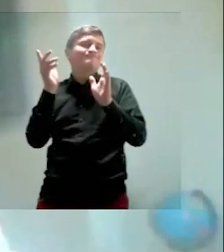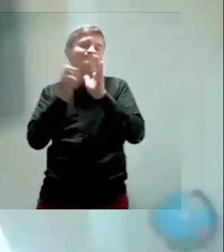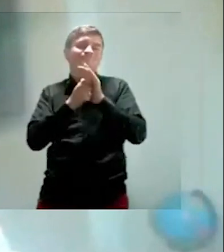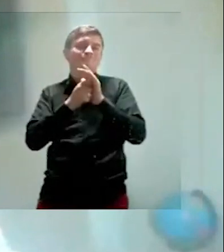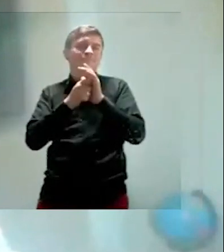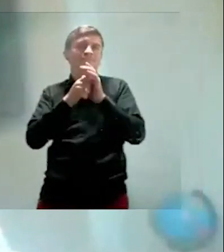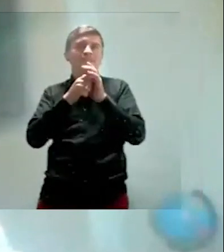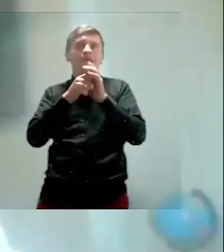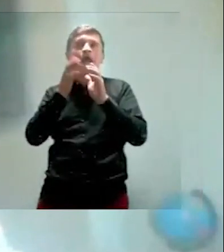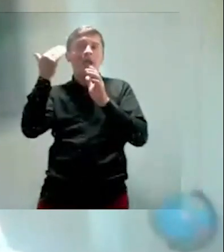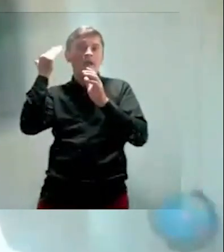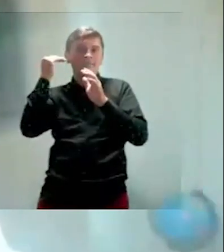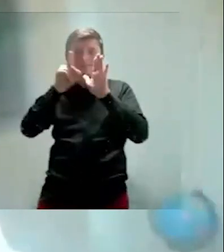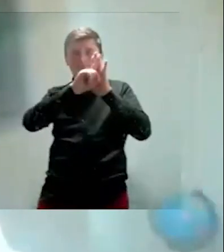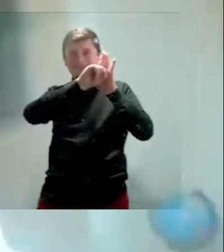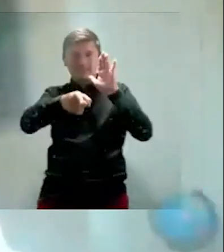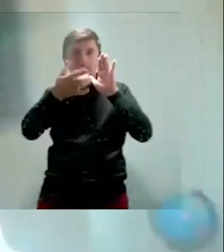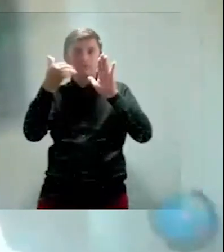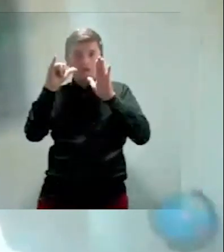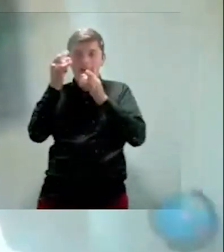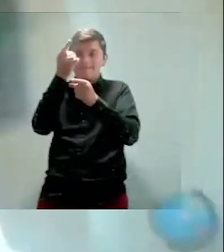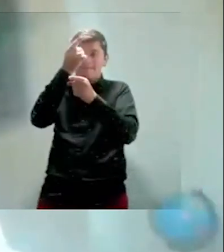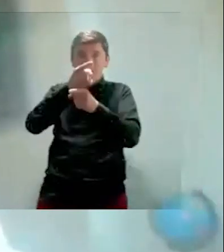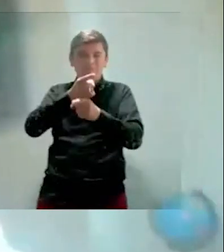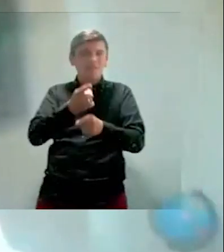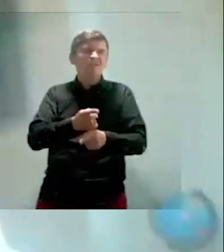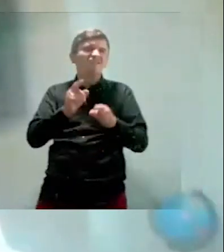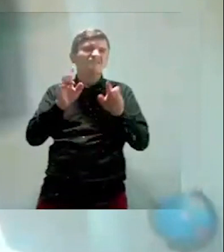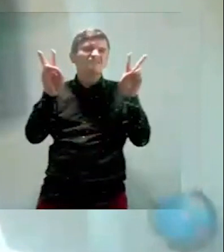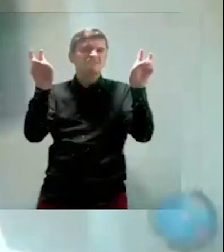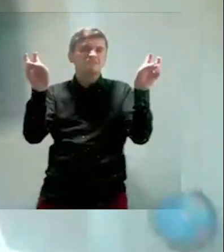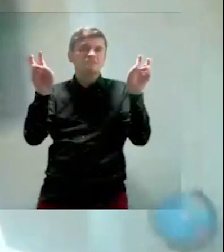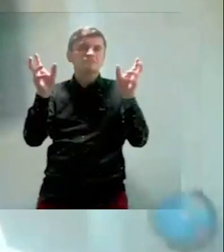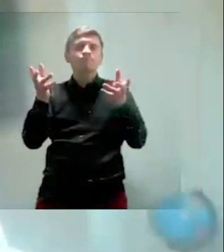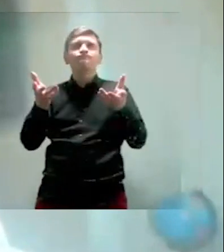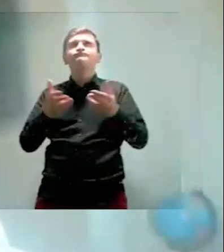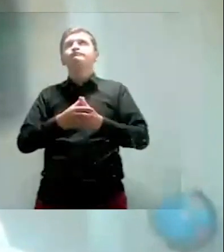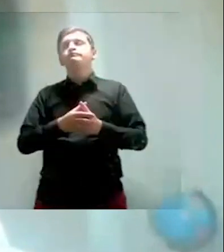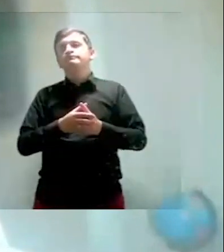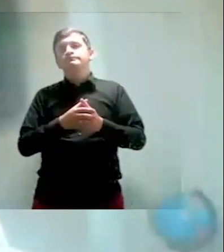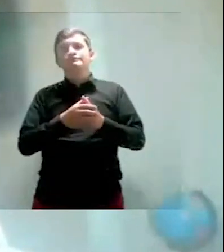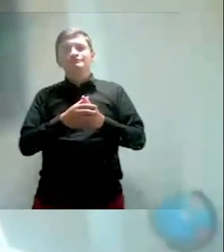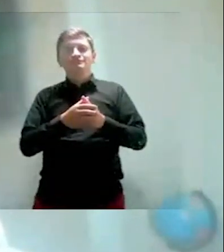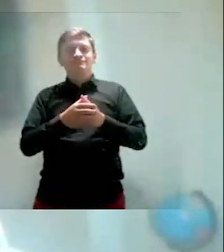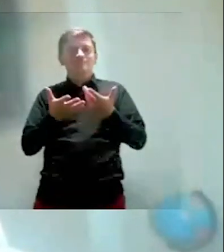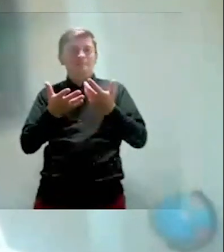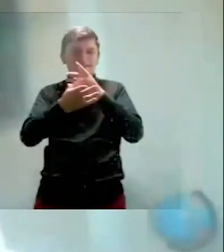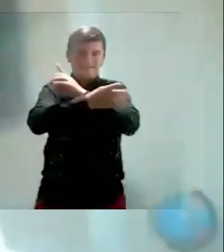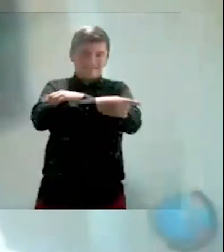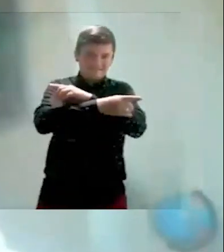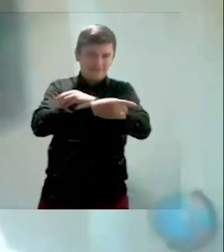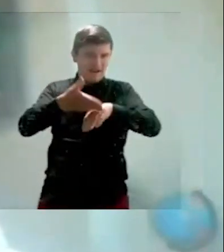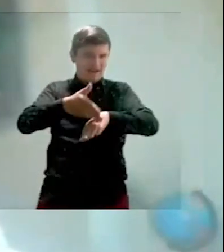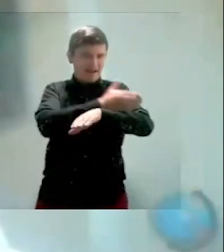medida en que pues se ha entendido ya cómo las cortes pueden unificar